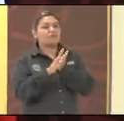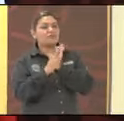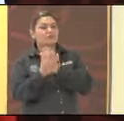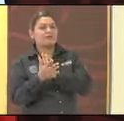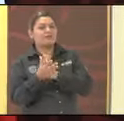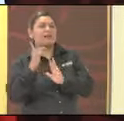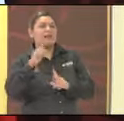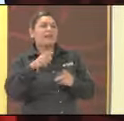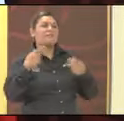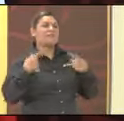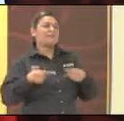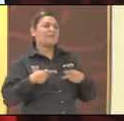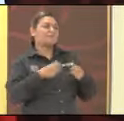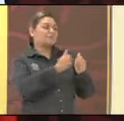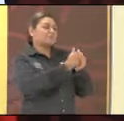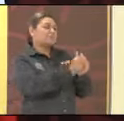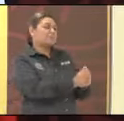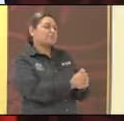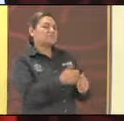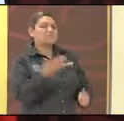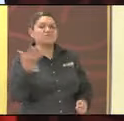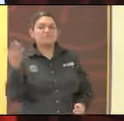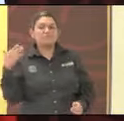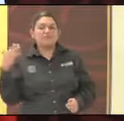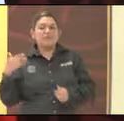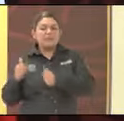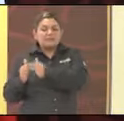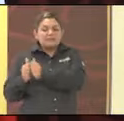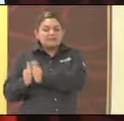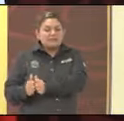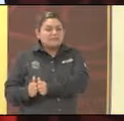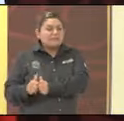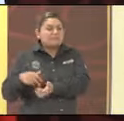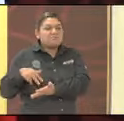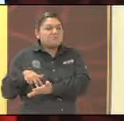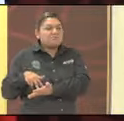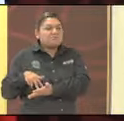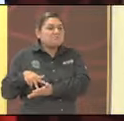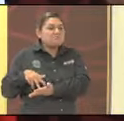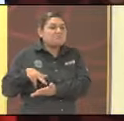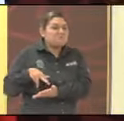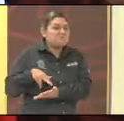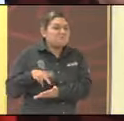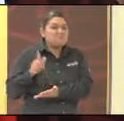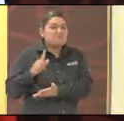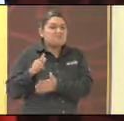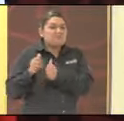que se queda en el pasado, se queda estática y no cambia y no camina. Esos son los que están criticando